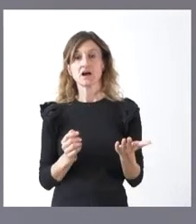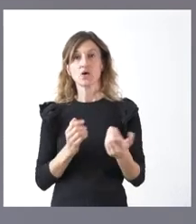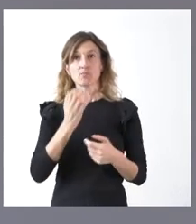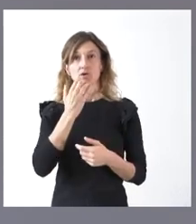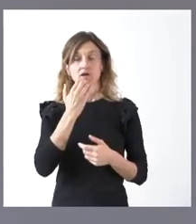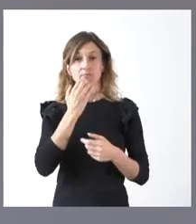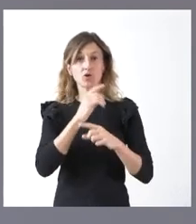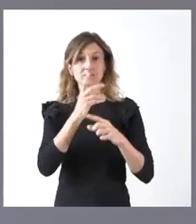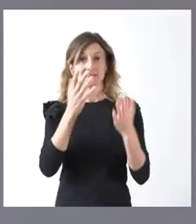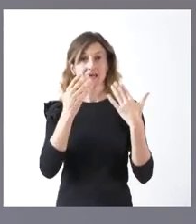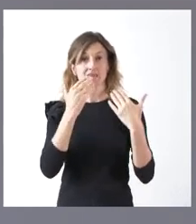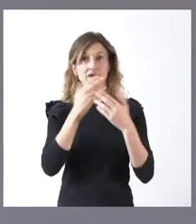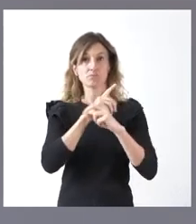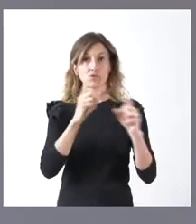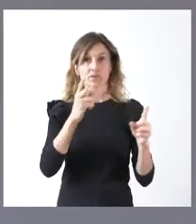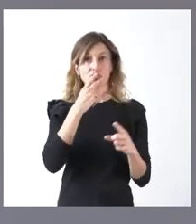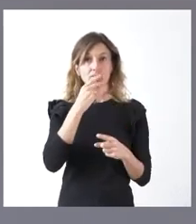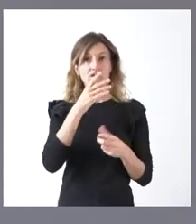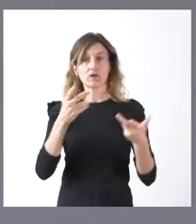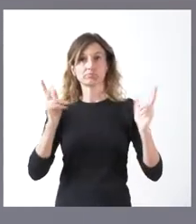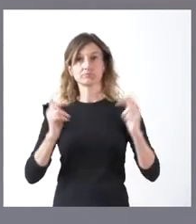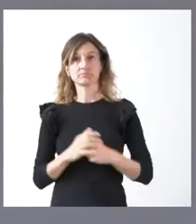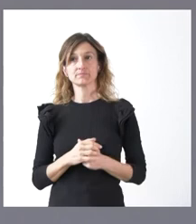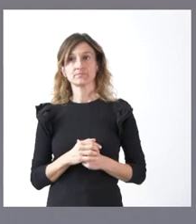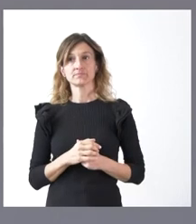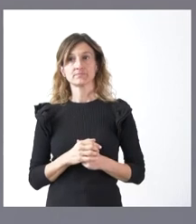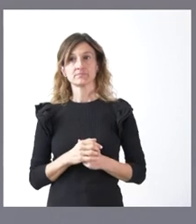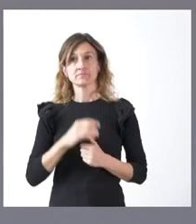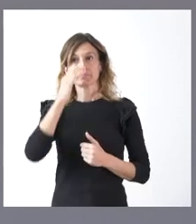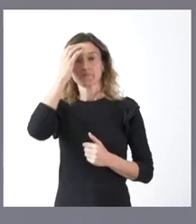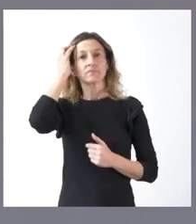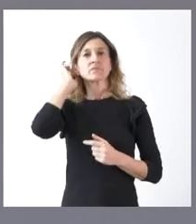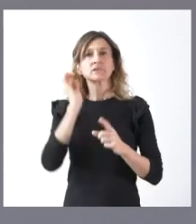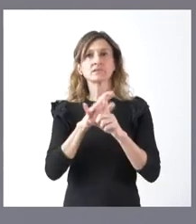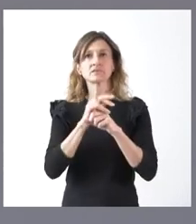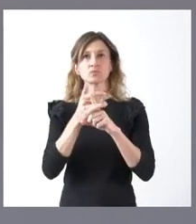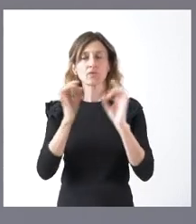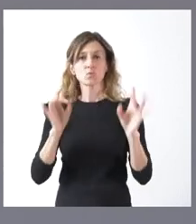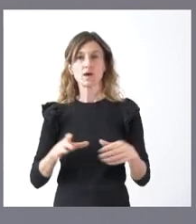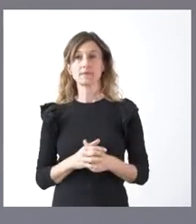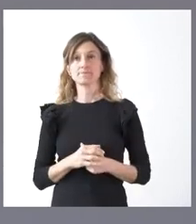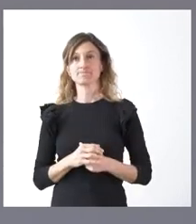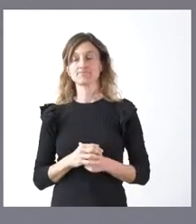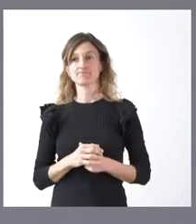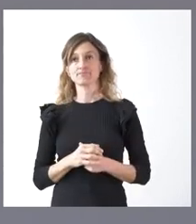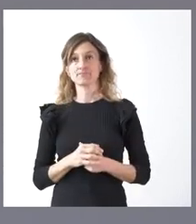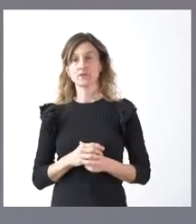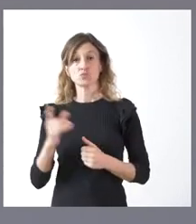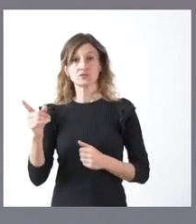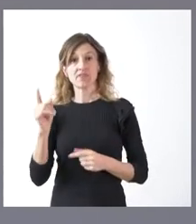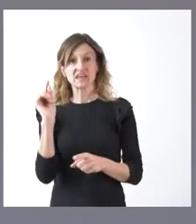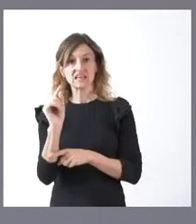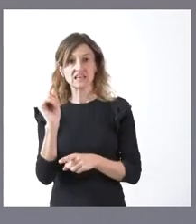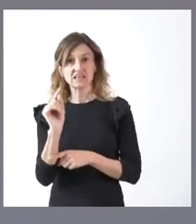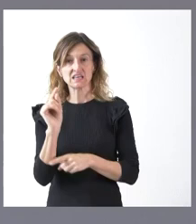era la prohibición de fumar en Terrazas y el resto de cosas siguen como estaban antes la crítica que me refiere usted